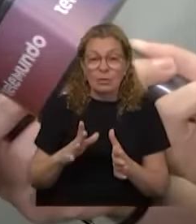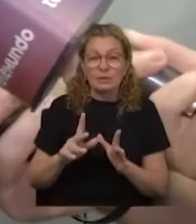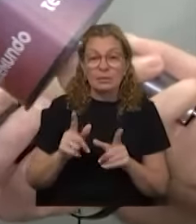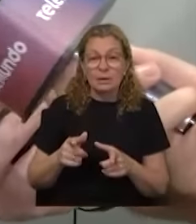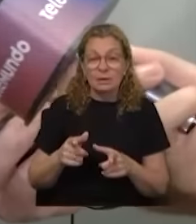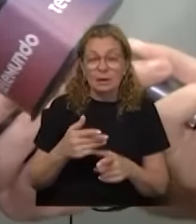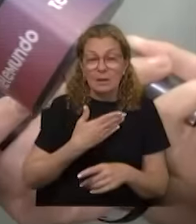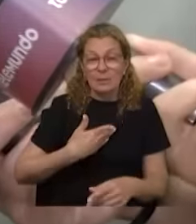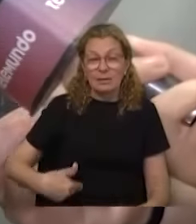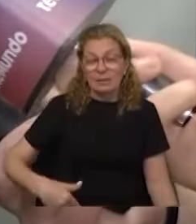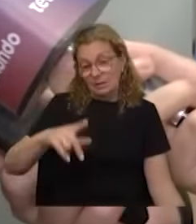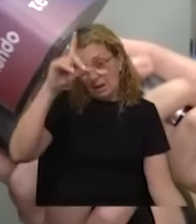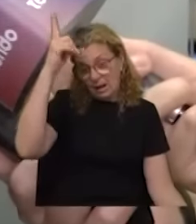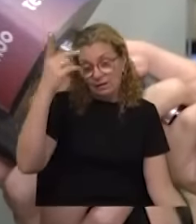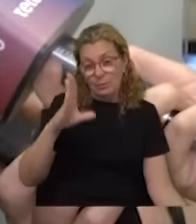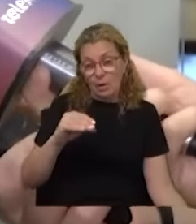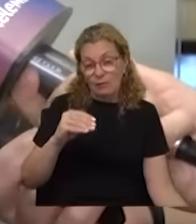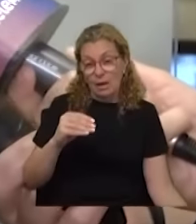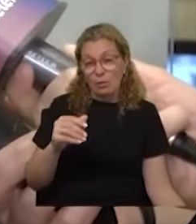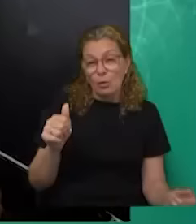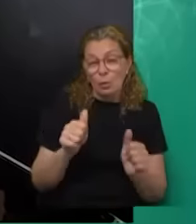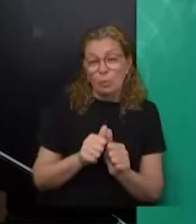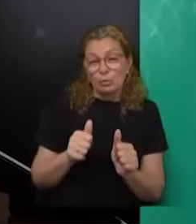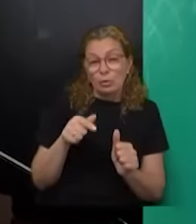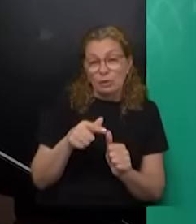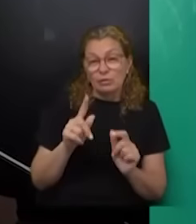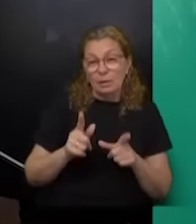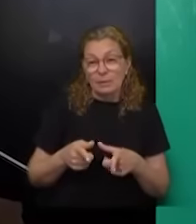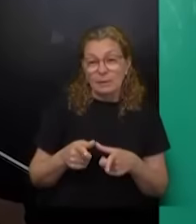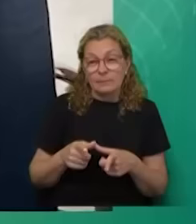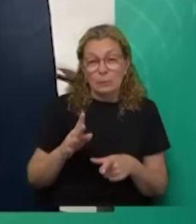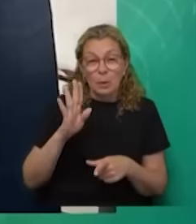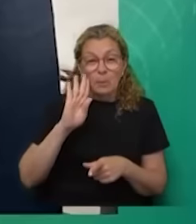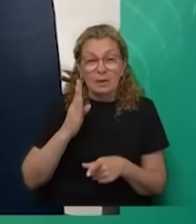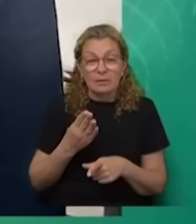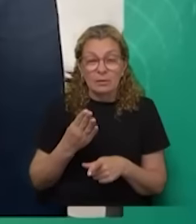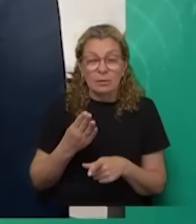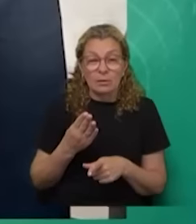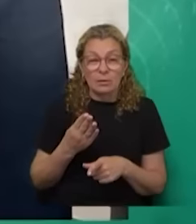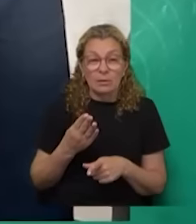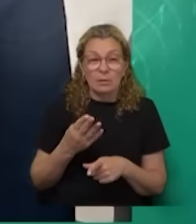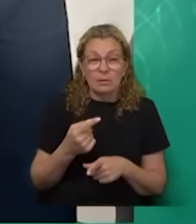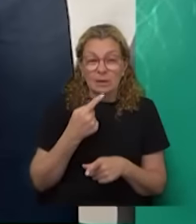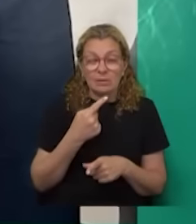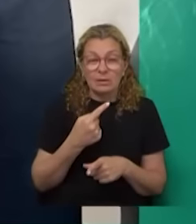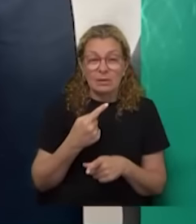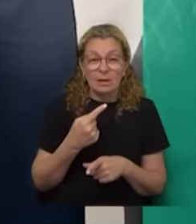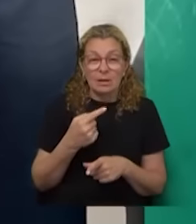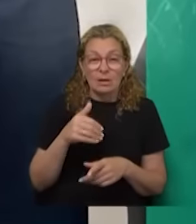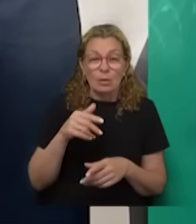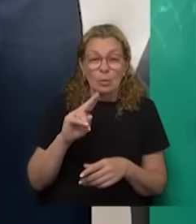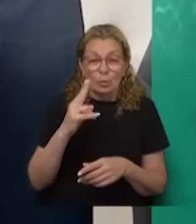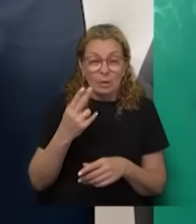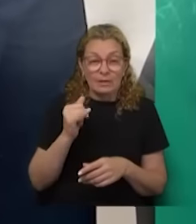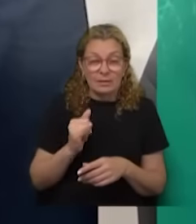el presidente de la calle y yo hemos hablado juntos también con ellos este nos pareció de recibo en la medida en que hay un proceso electoral Uruguay